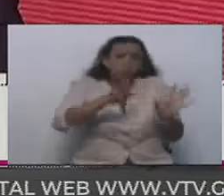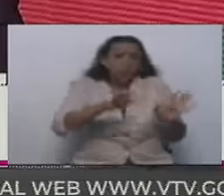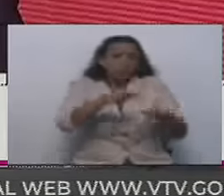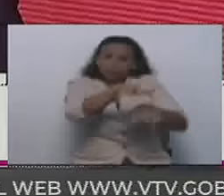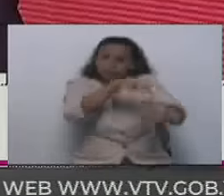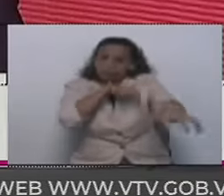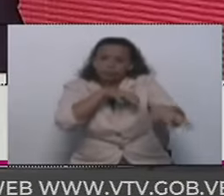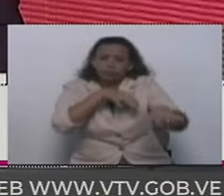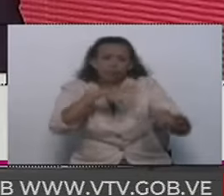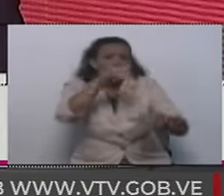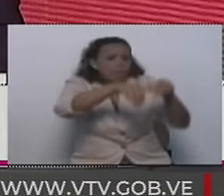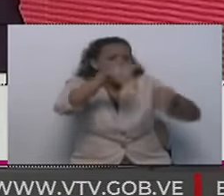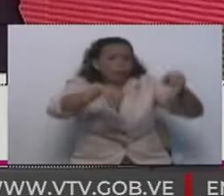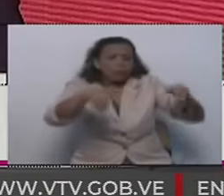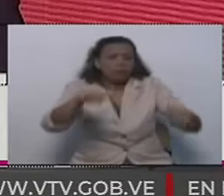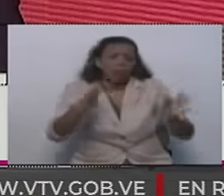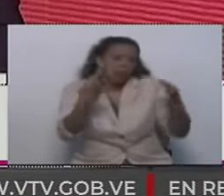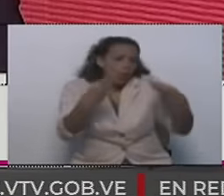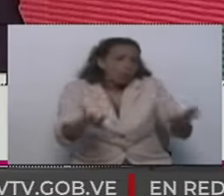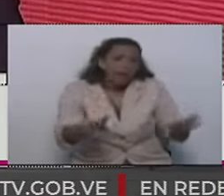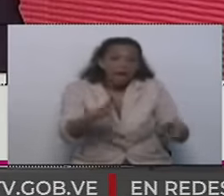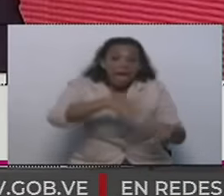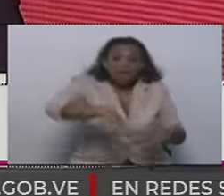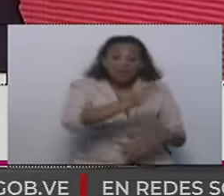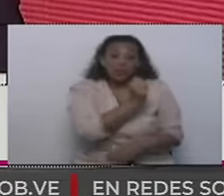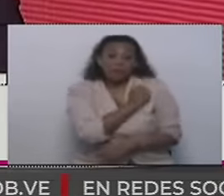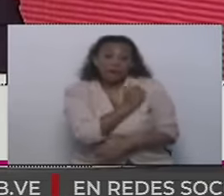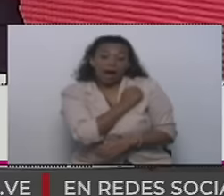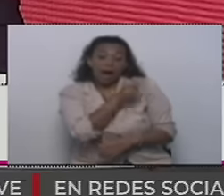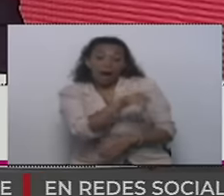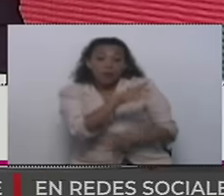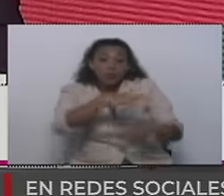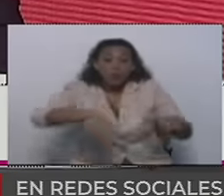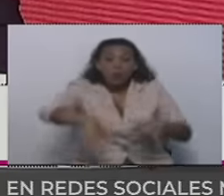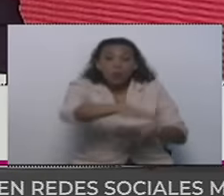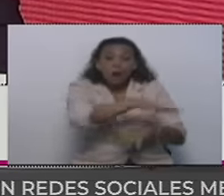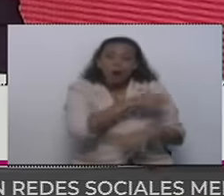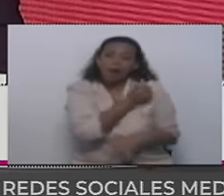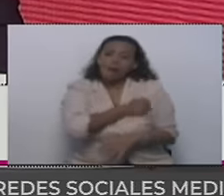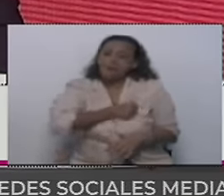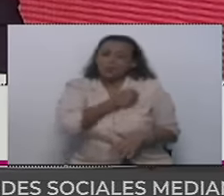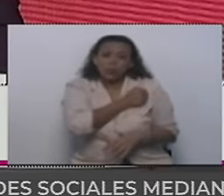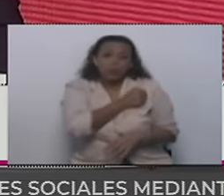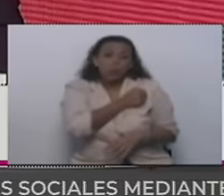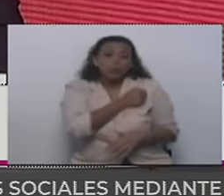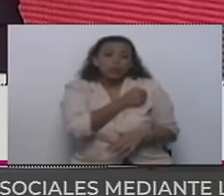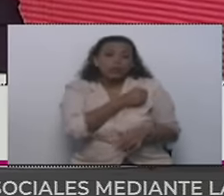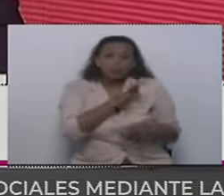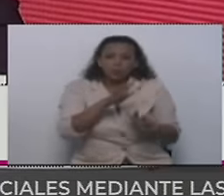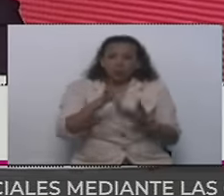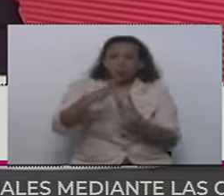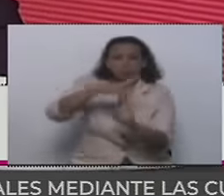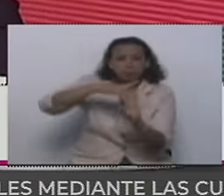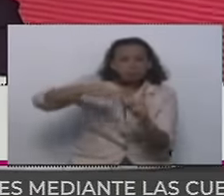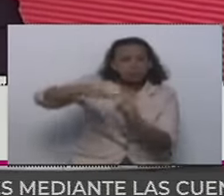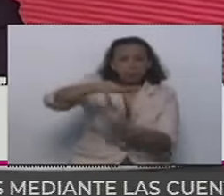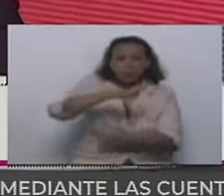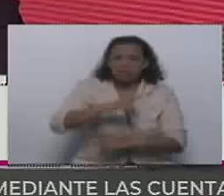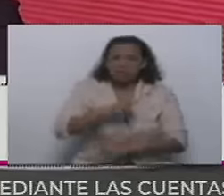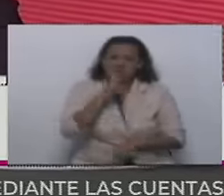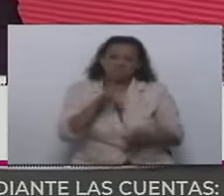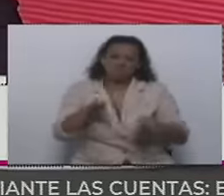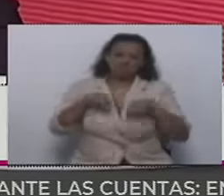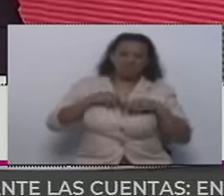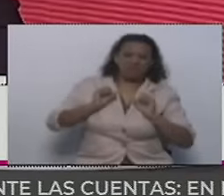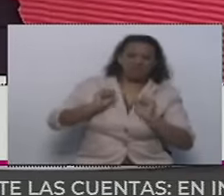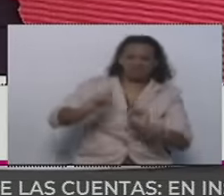abrumadora votación, entre ellos Chacao, lamentablemente se impuso un clima de intolerancia,